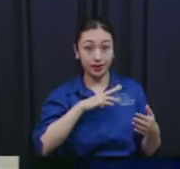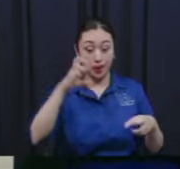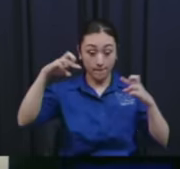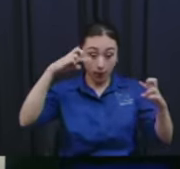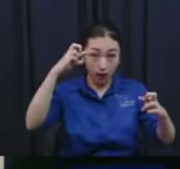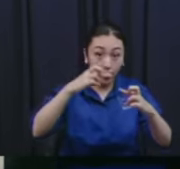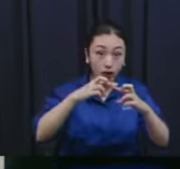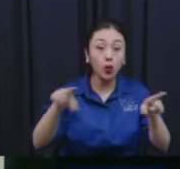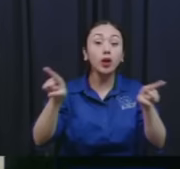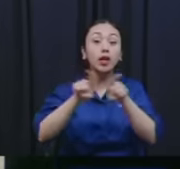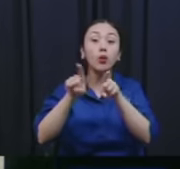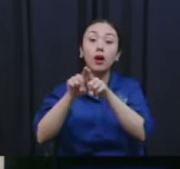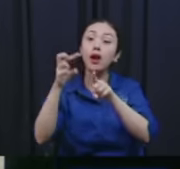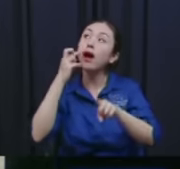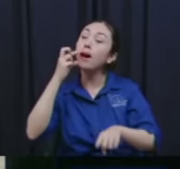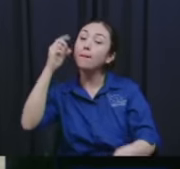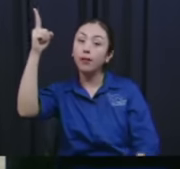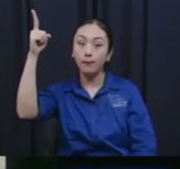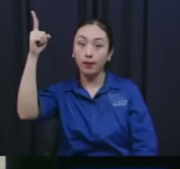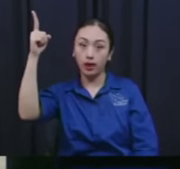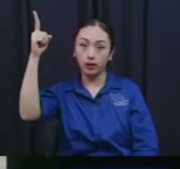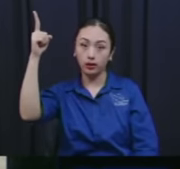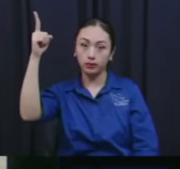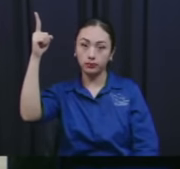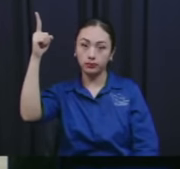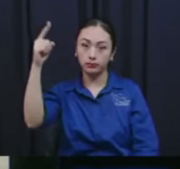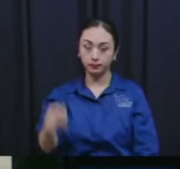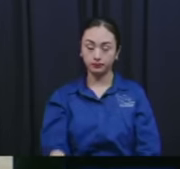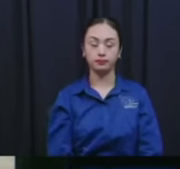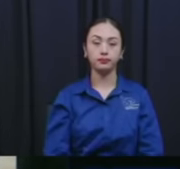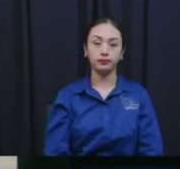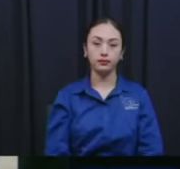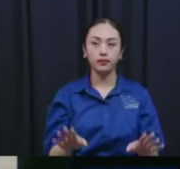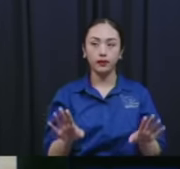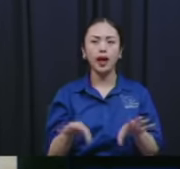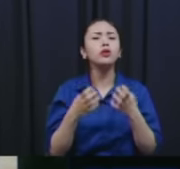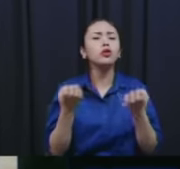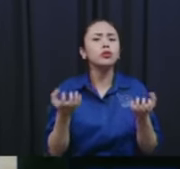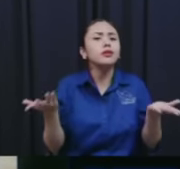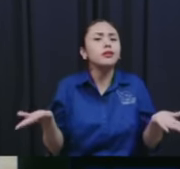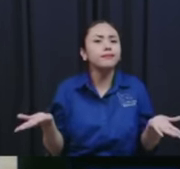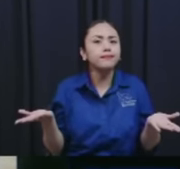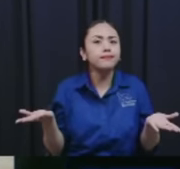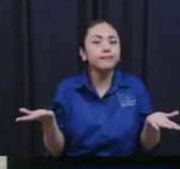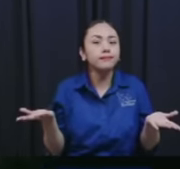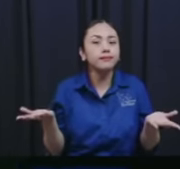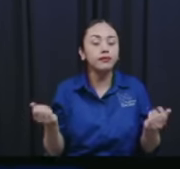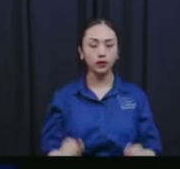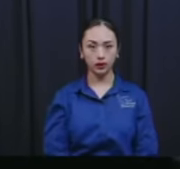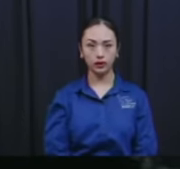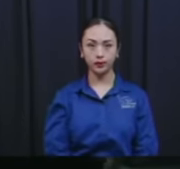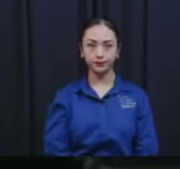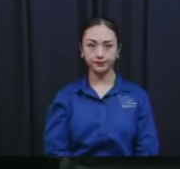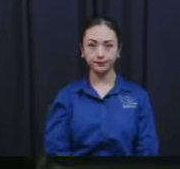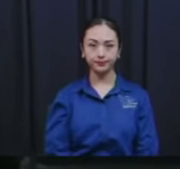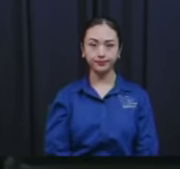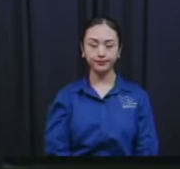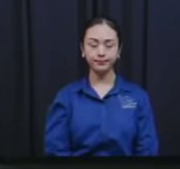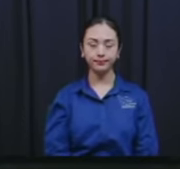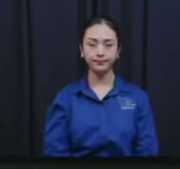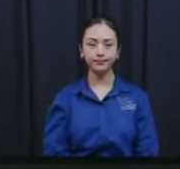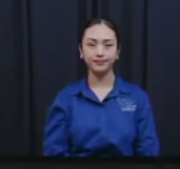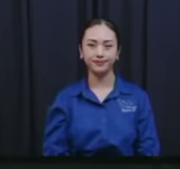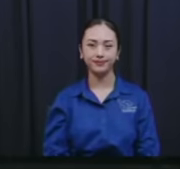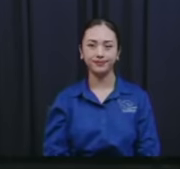perfecto o no dice eso la Biblia va entonces en qué quedamos o a veces dice pues